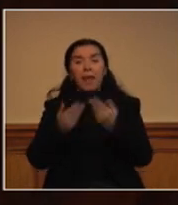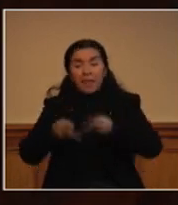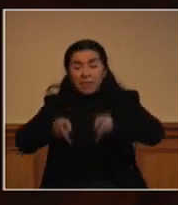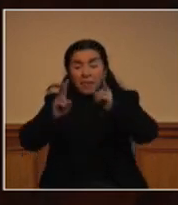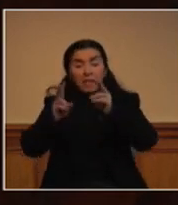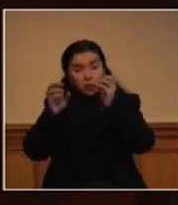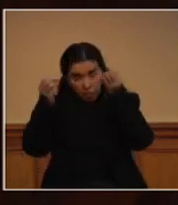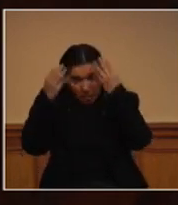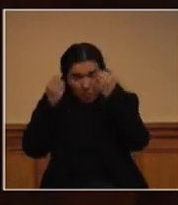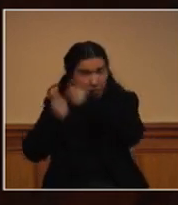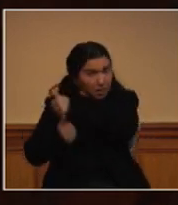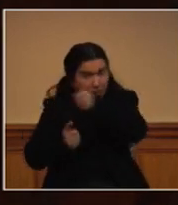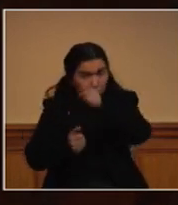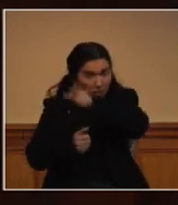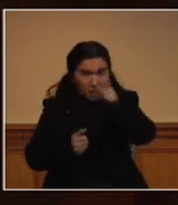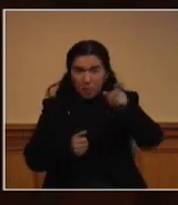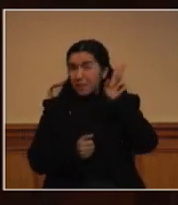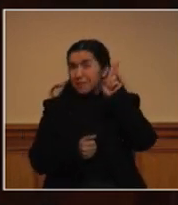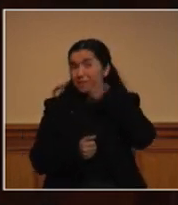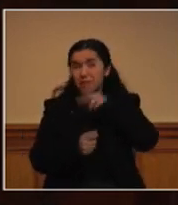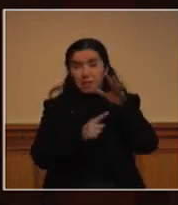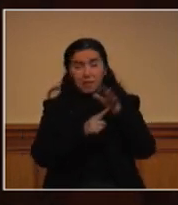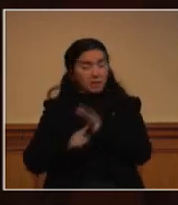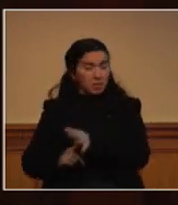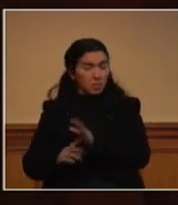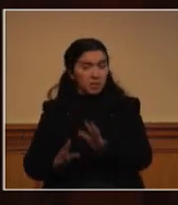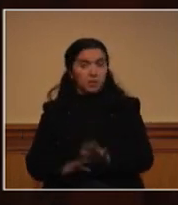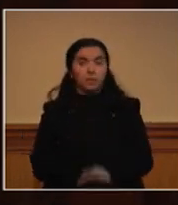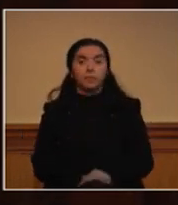de todas las personas sin discriminación alguna. En